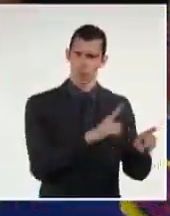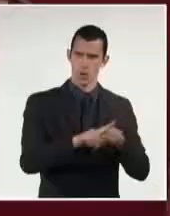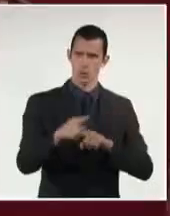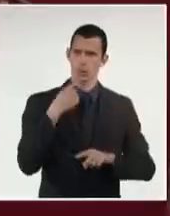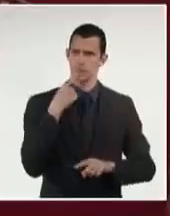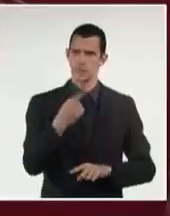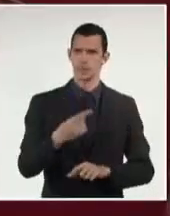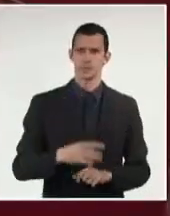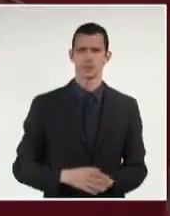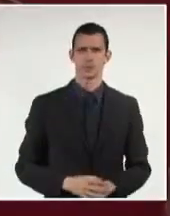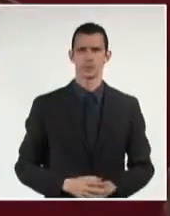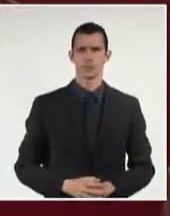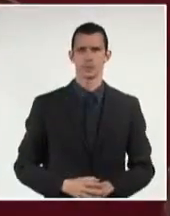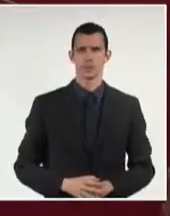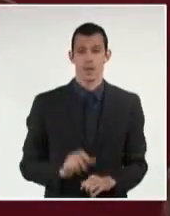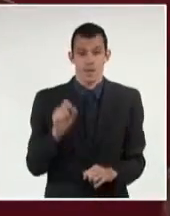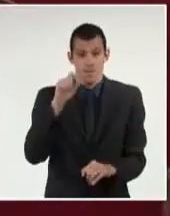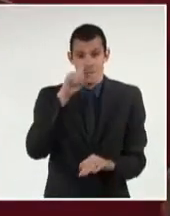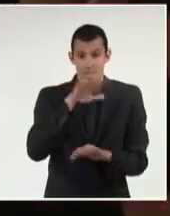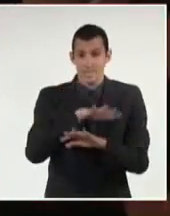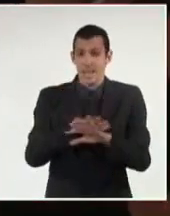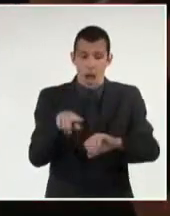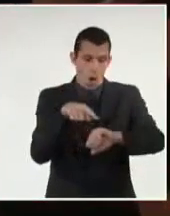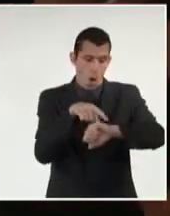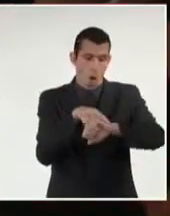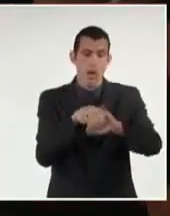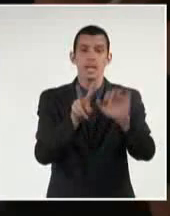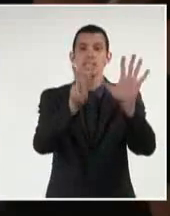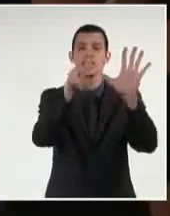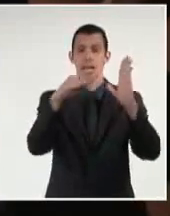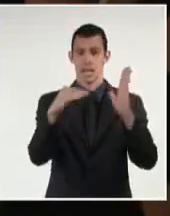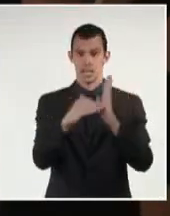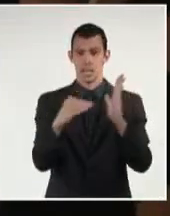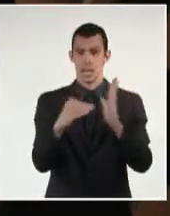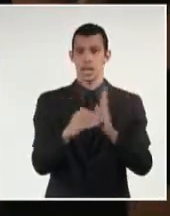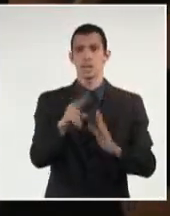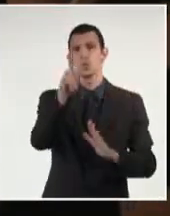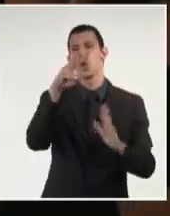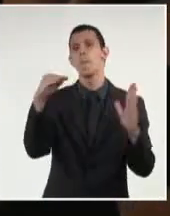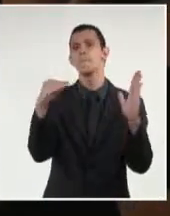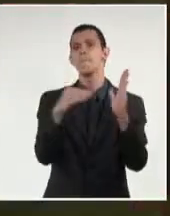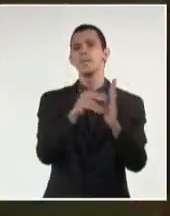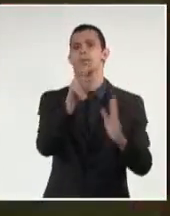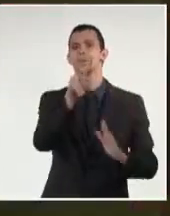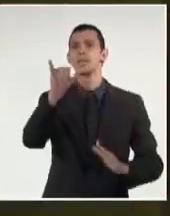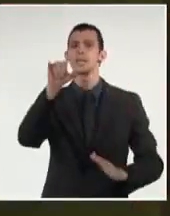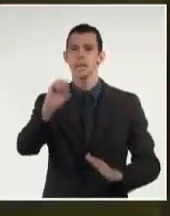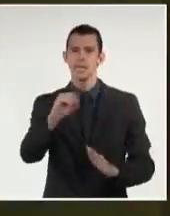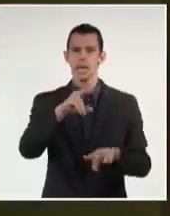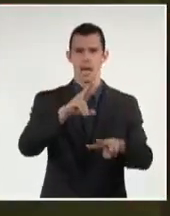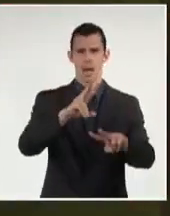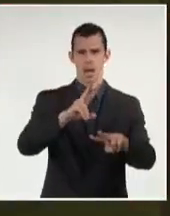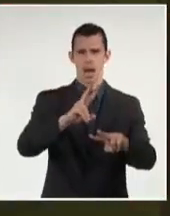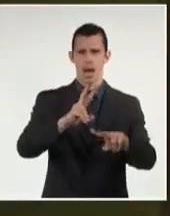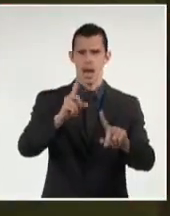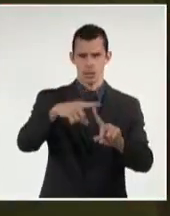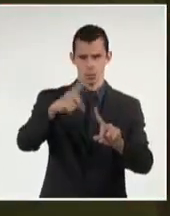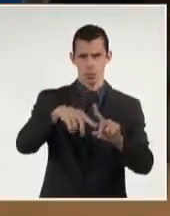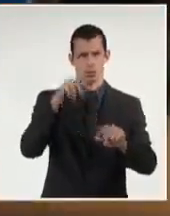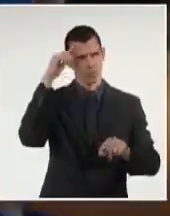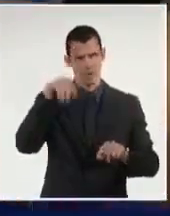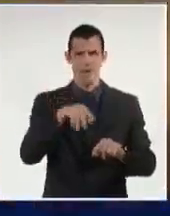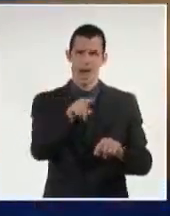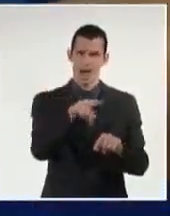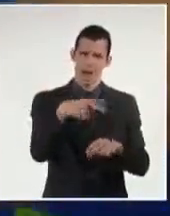las 7 pasado meridiano en los 1.260 colegios electorales de Las Tunas, se realizó el escrutinio de